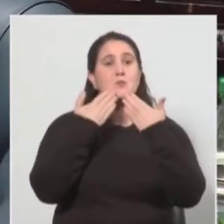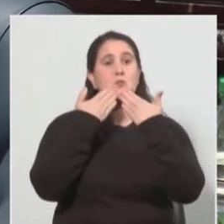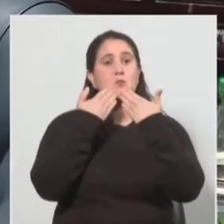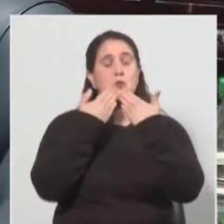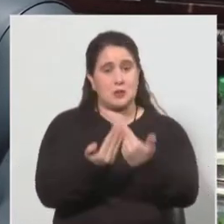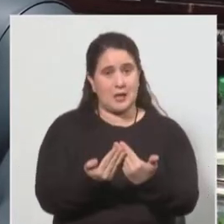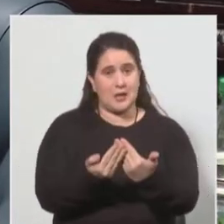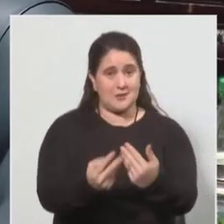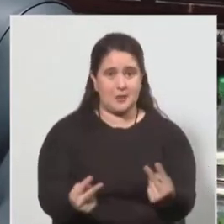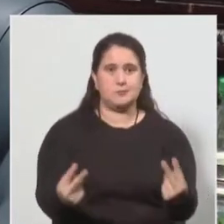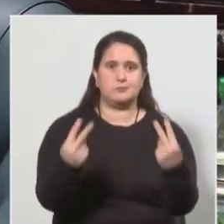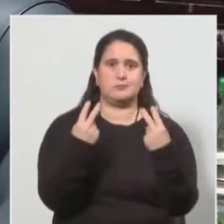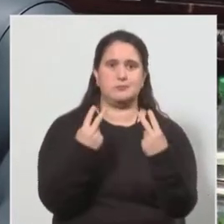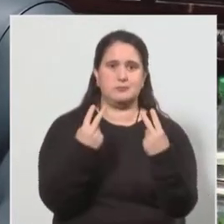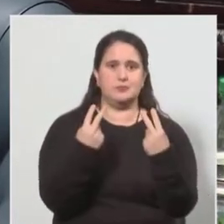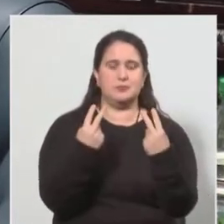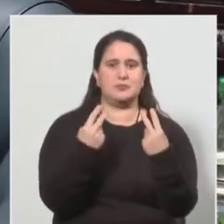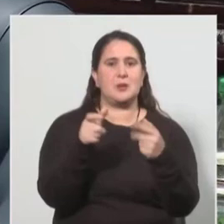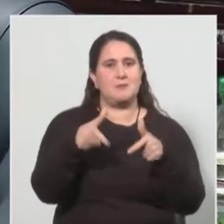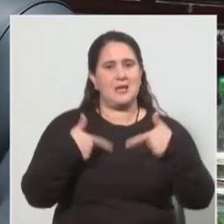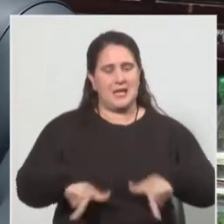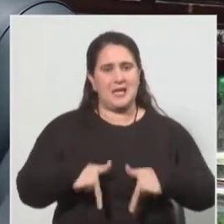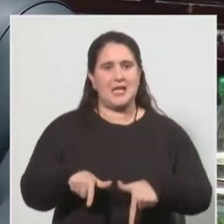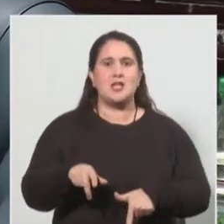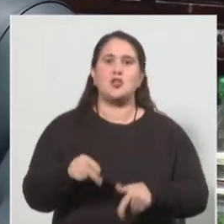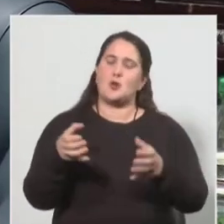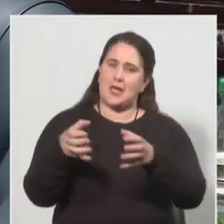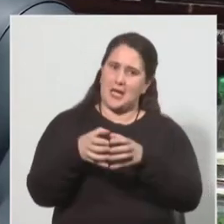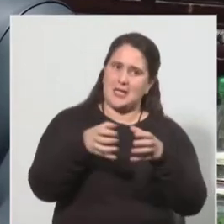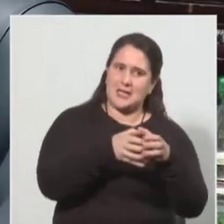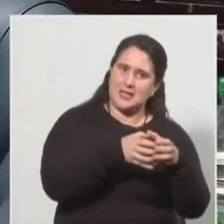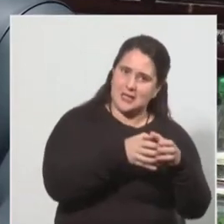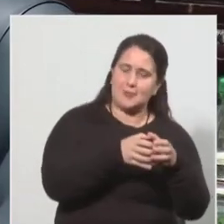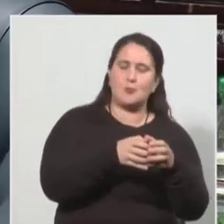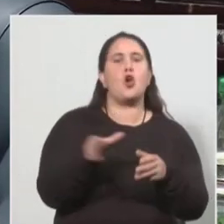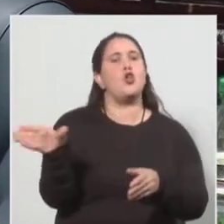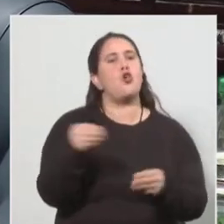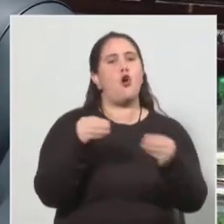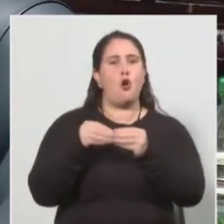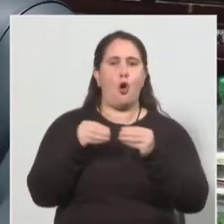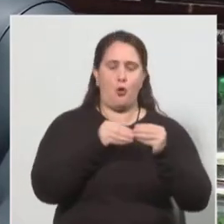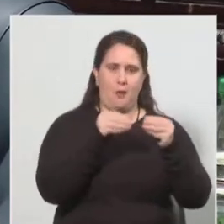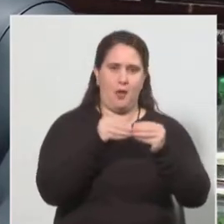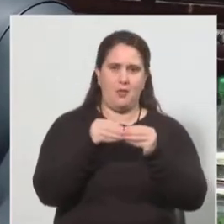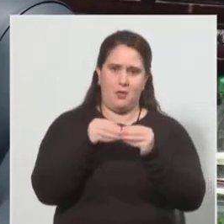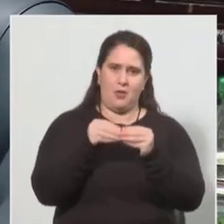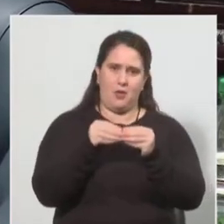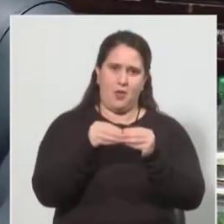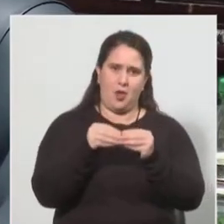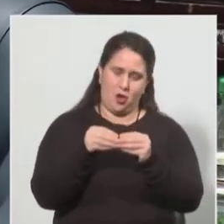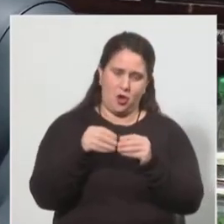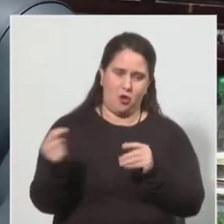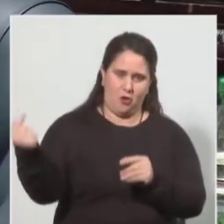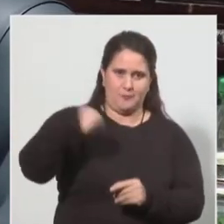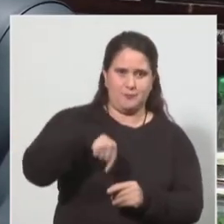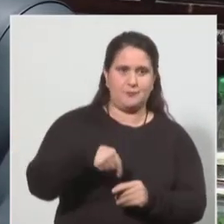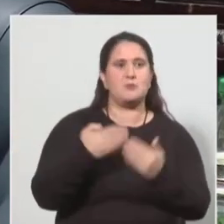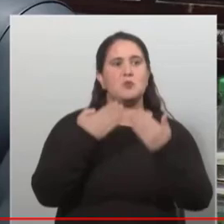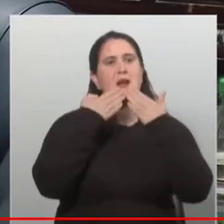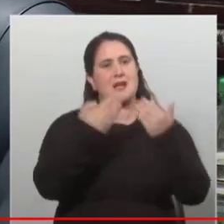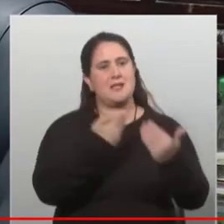agradecemos entonces la atención de los ministros, de sus equipos y de todos los colegas que nos rodean.